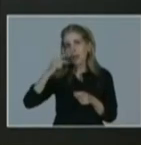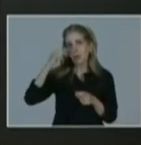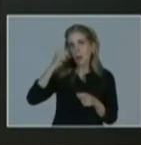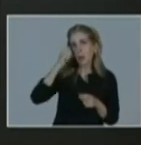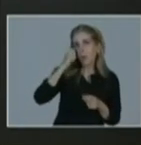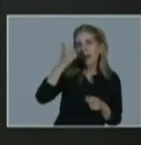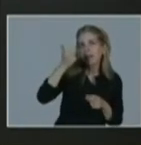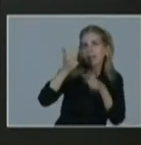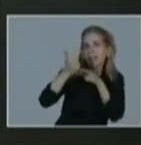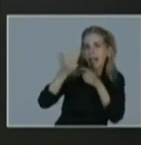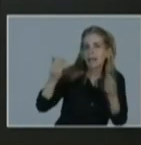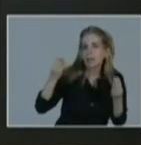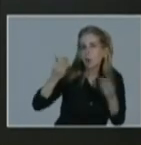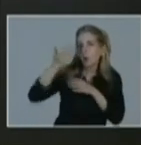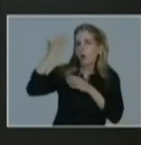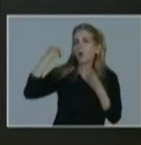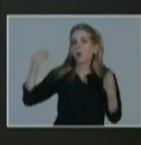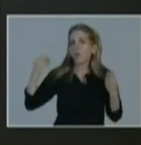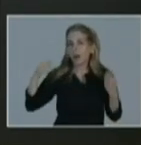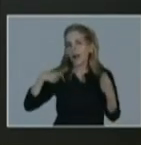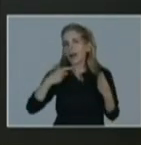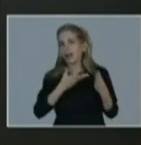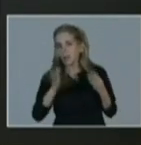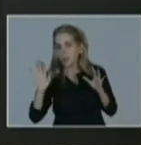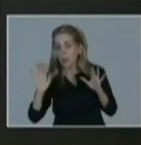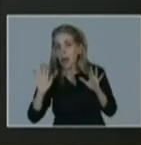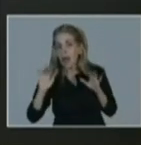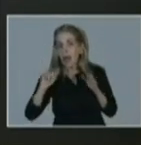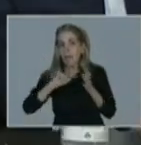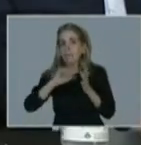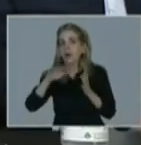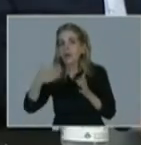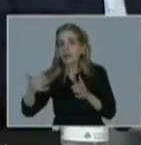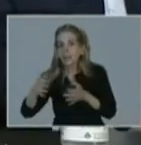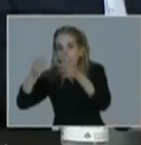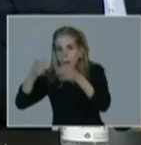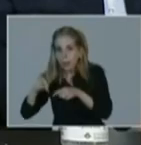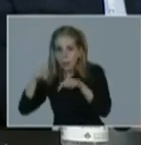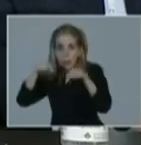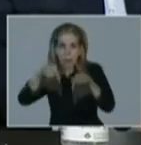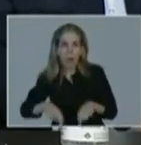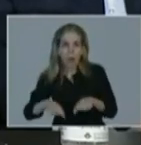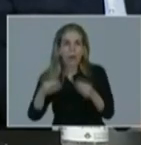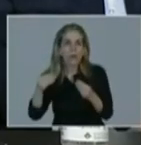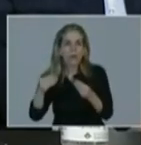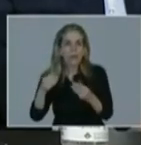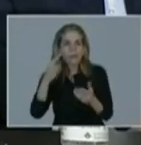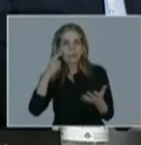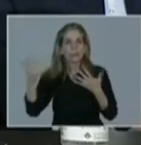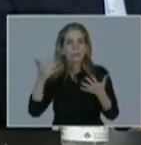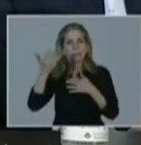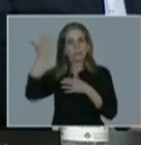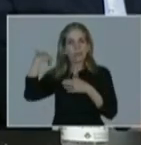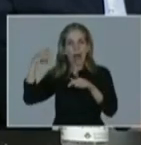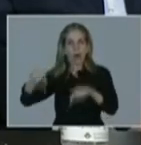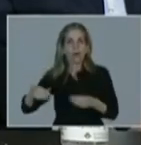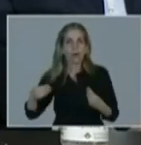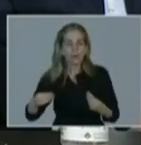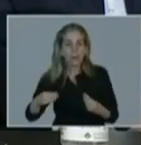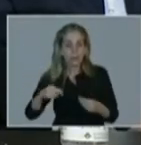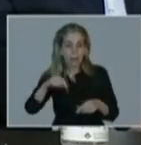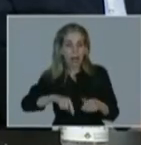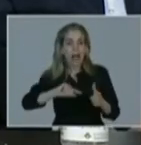Yo creo que estamos en el peor momento, un momento muy grave de desorden en el gobierno